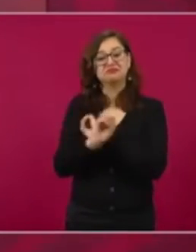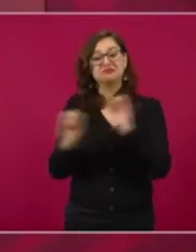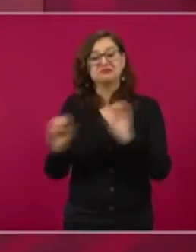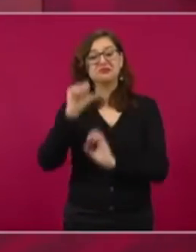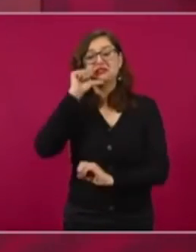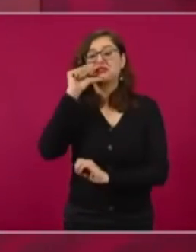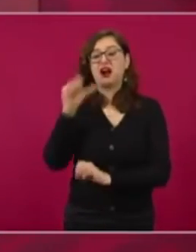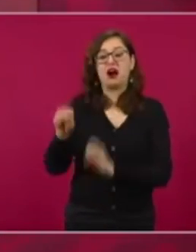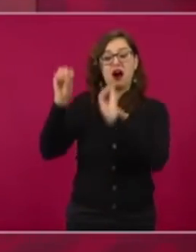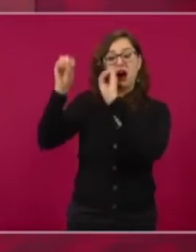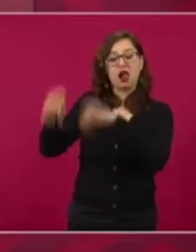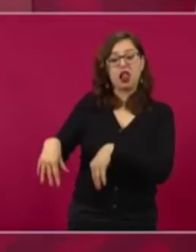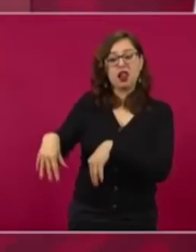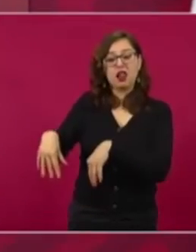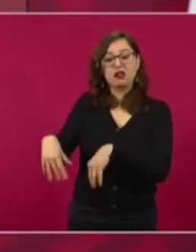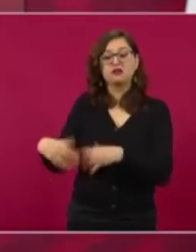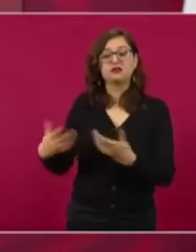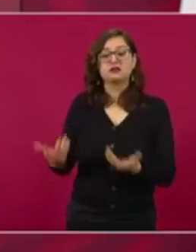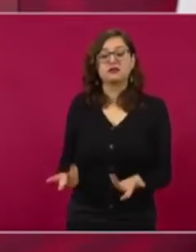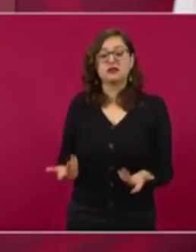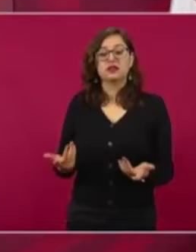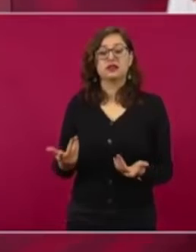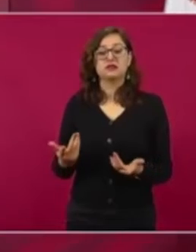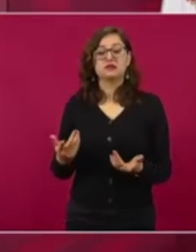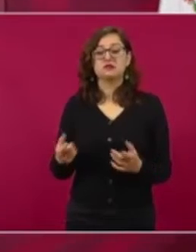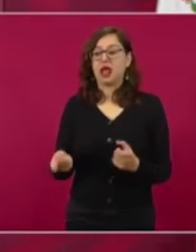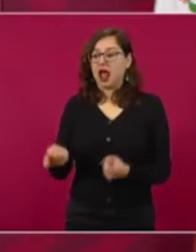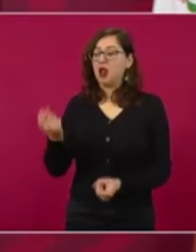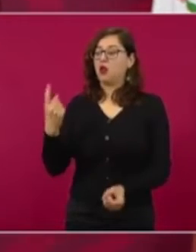las refinerías ya plantas.